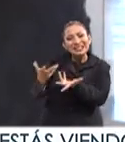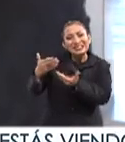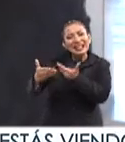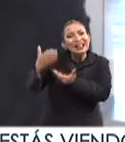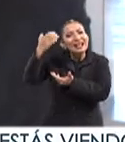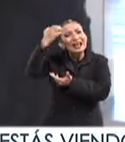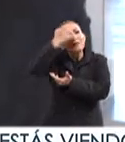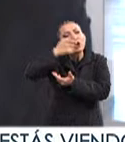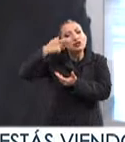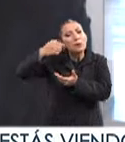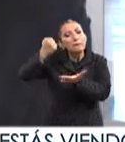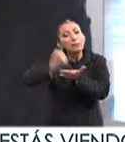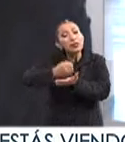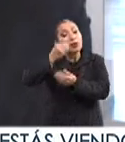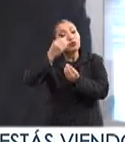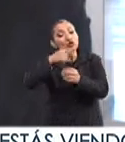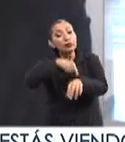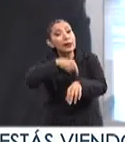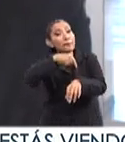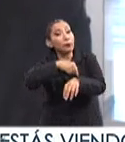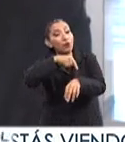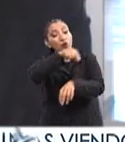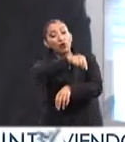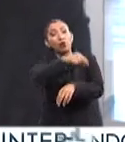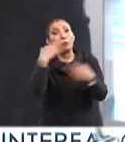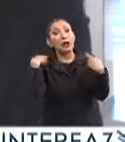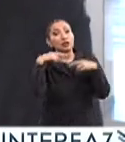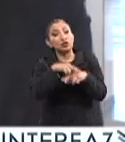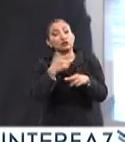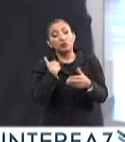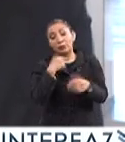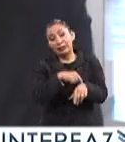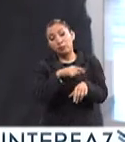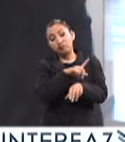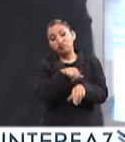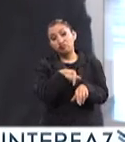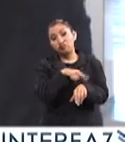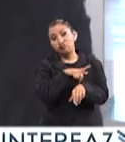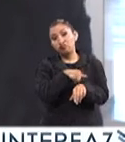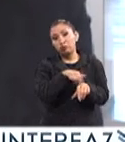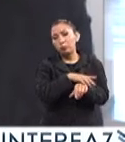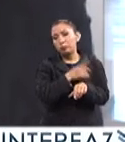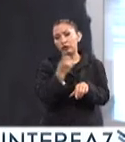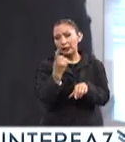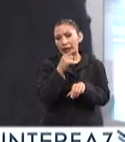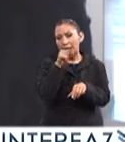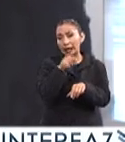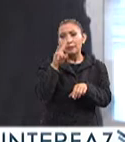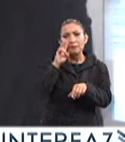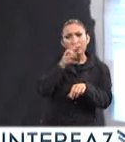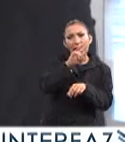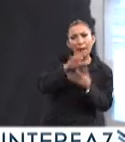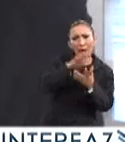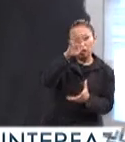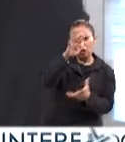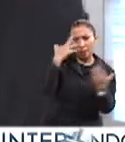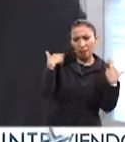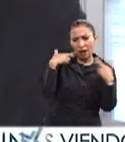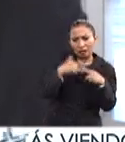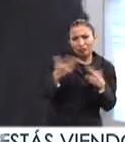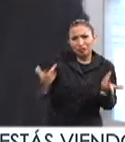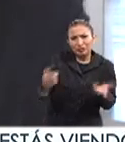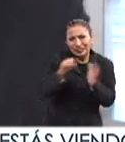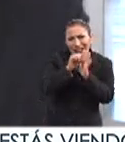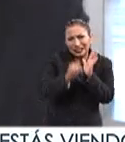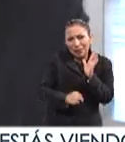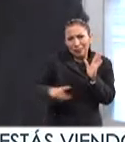la evaluación demanda mucho tiempo por parte de los docentes. Sobre todo, considerando la realidad de la mayoría de nuestros docentes